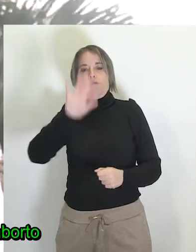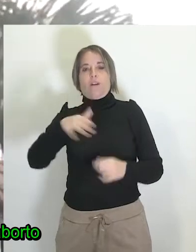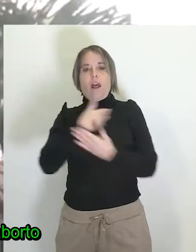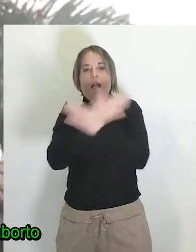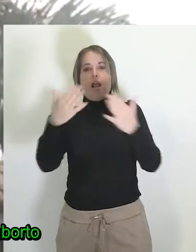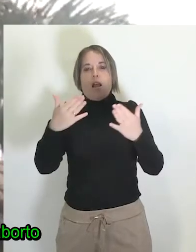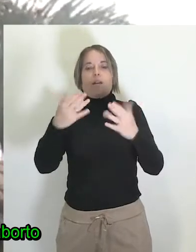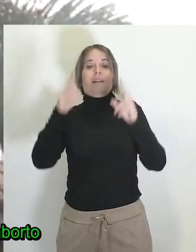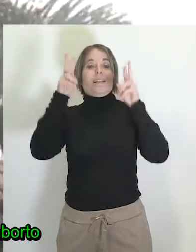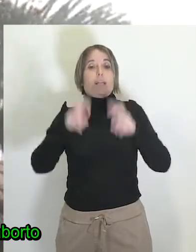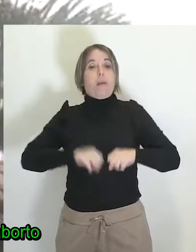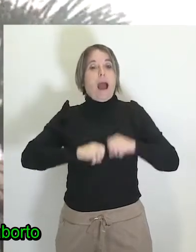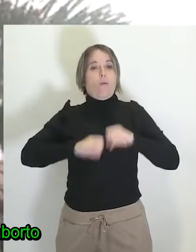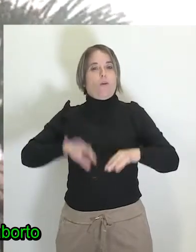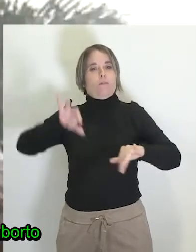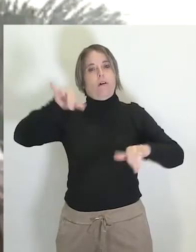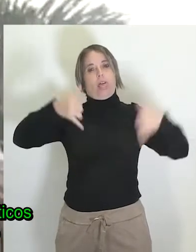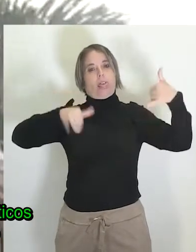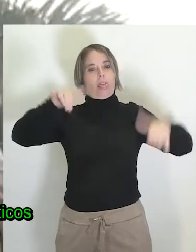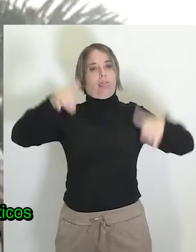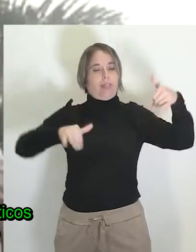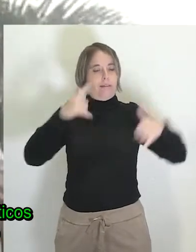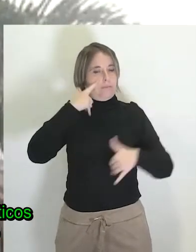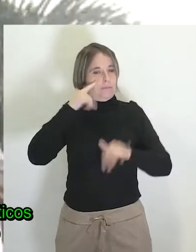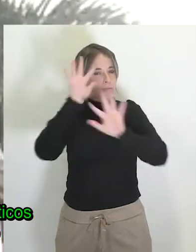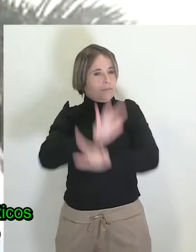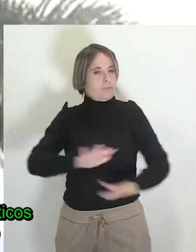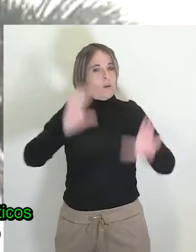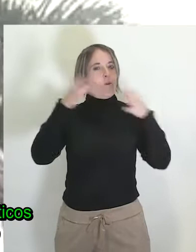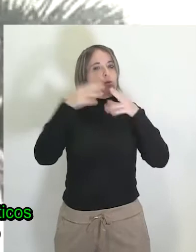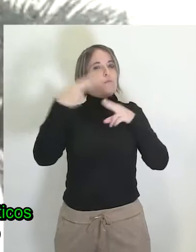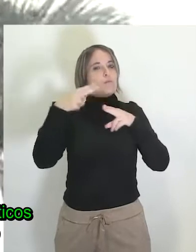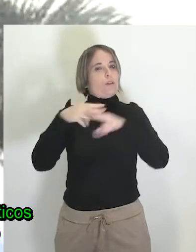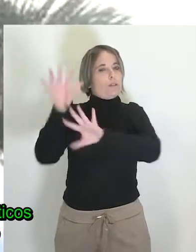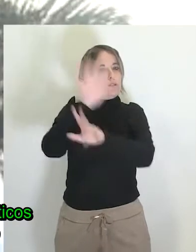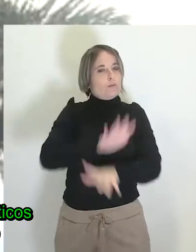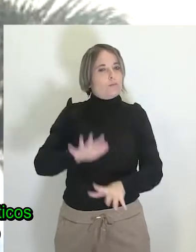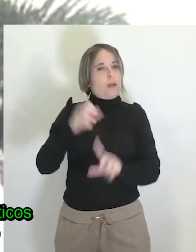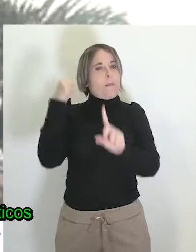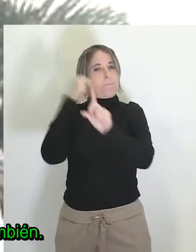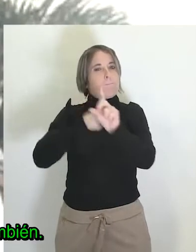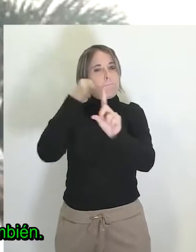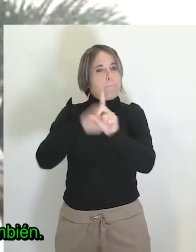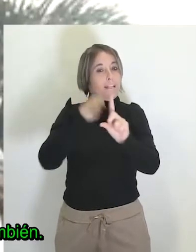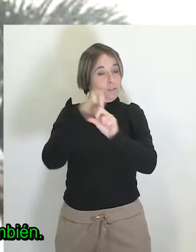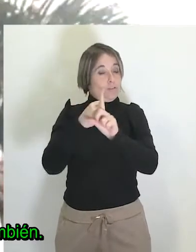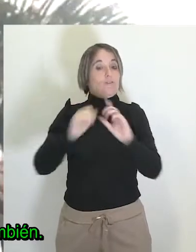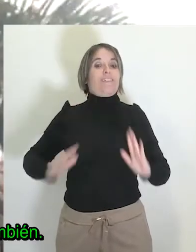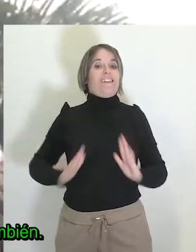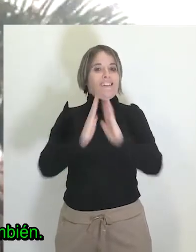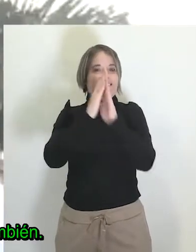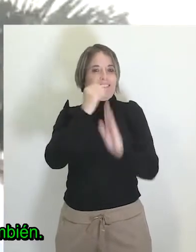manipuló el tema del aborto por los diferentes partidos políticos con una presión que hubo de la